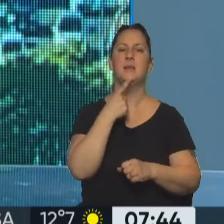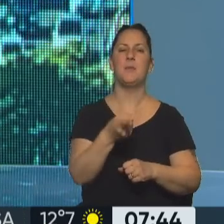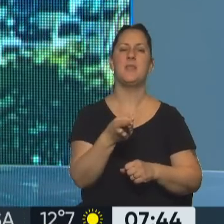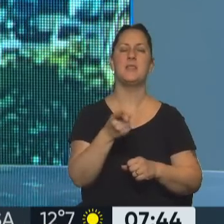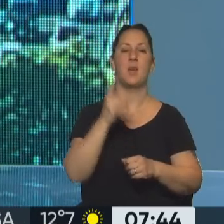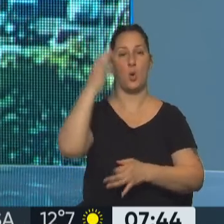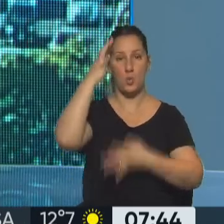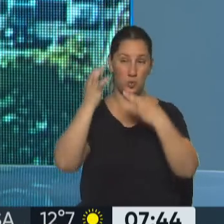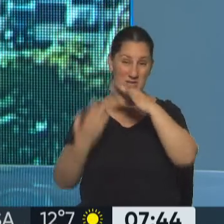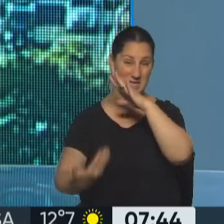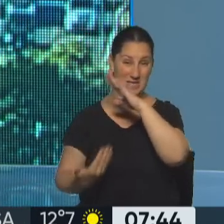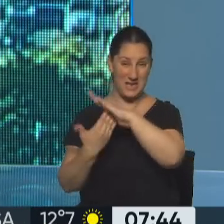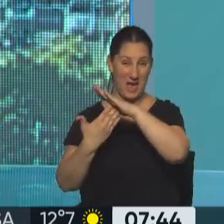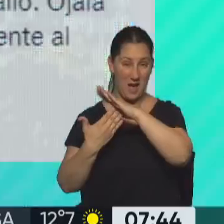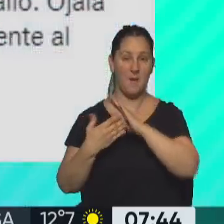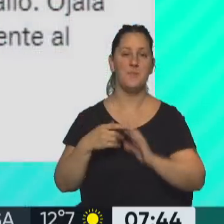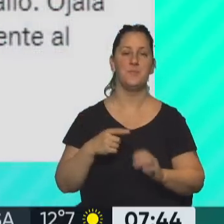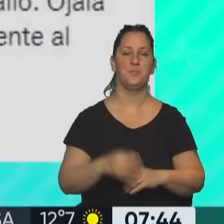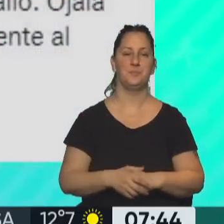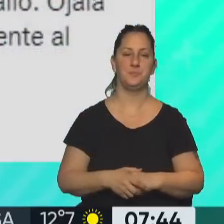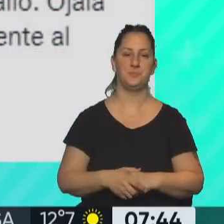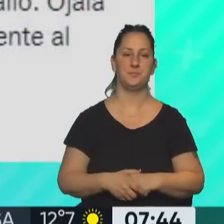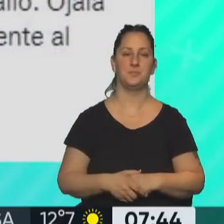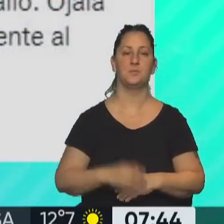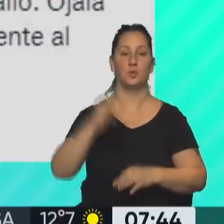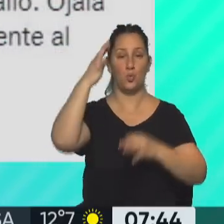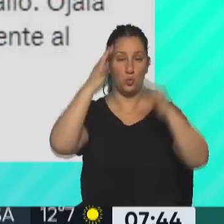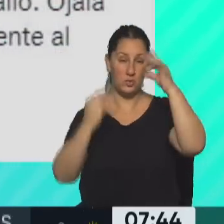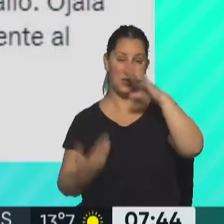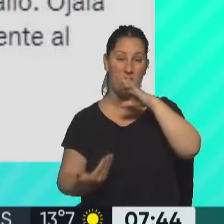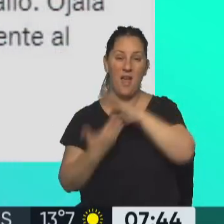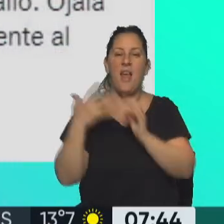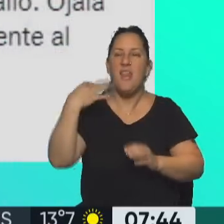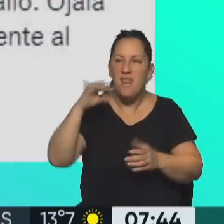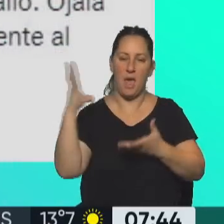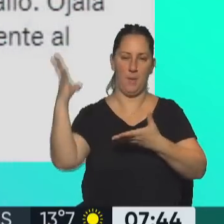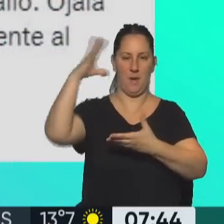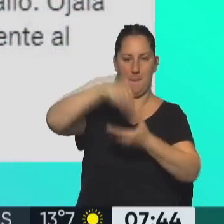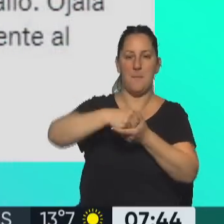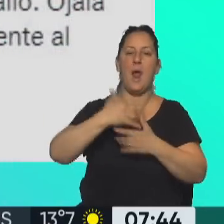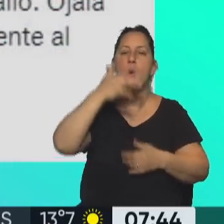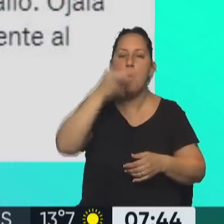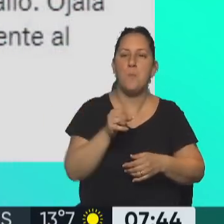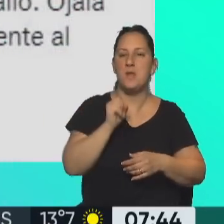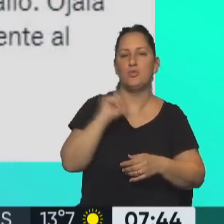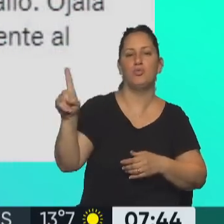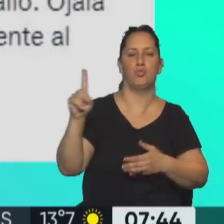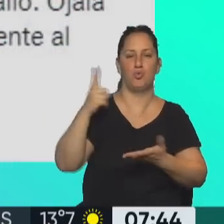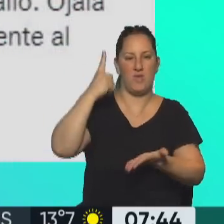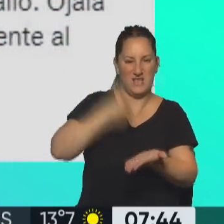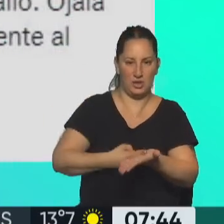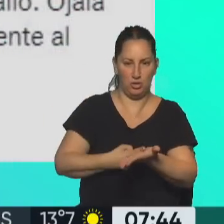Corte Suprema de Justicia de la Nación. Dice textualmente, la Corte Suprema debe intervenir para hacer cumplir su propio